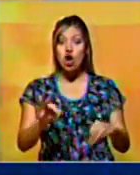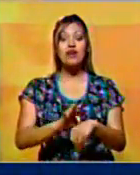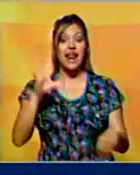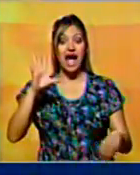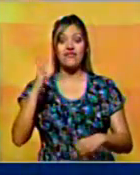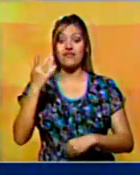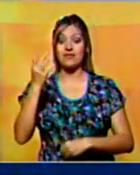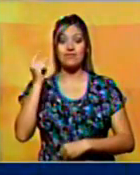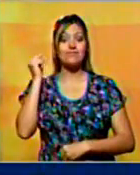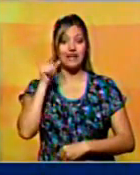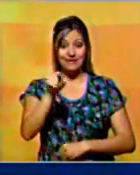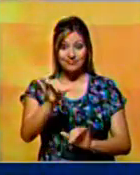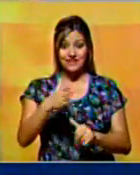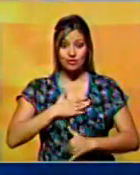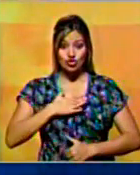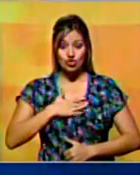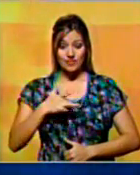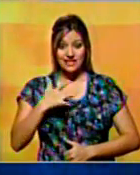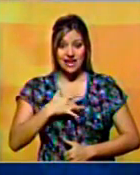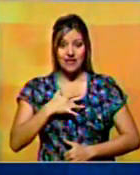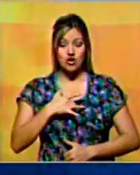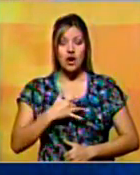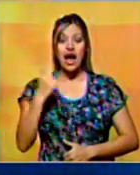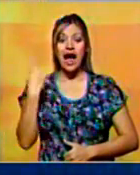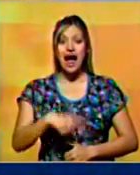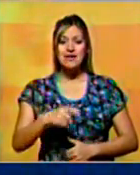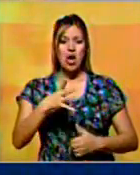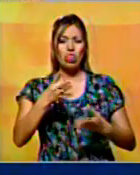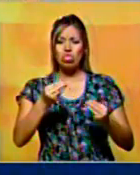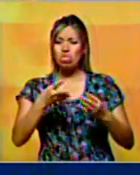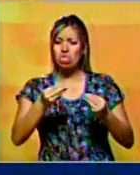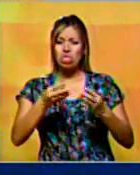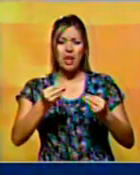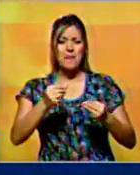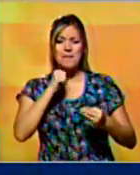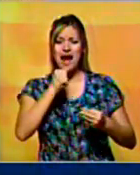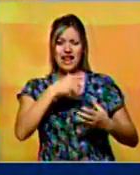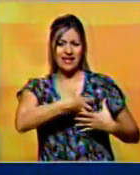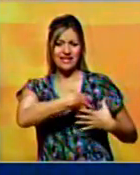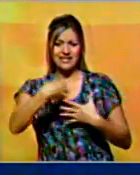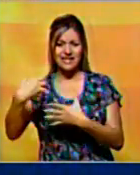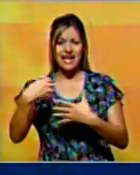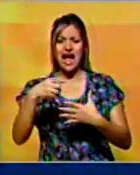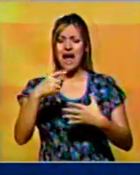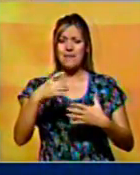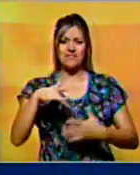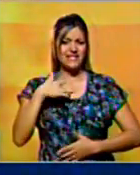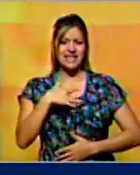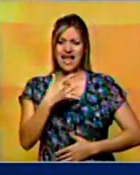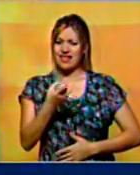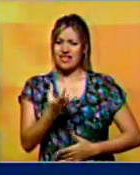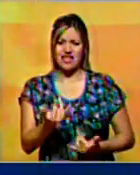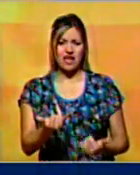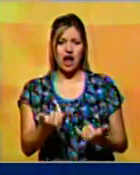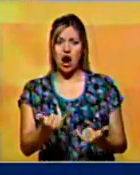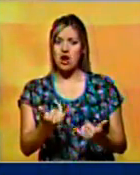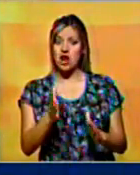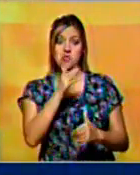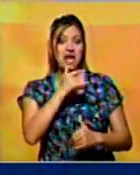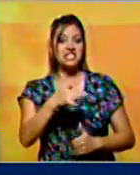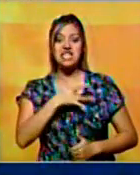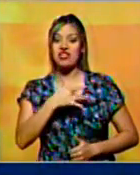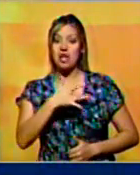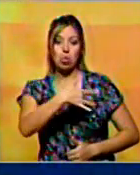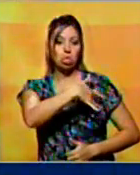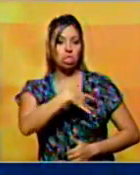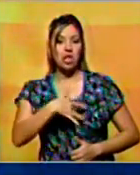que yo venía. Me sacaron 1.5 litros de pus, perdí tejido, músculo, sensibilidad. A estas alturas no tengo sensibilidad,